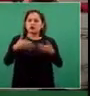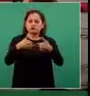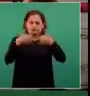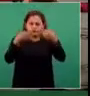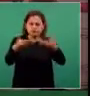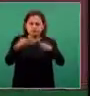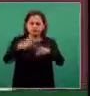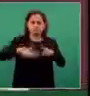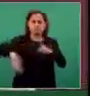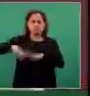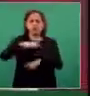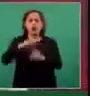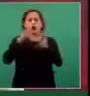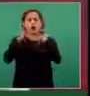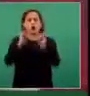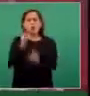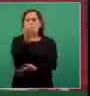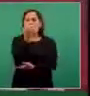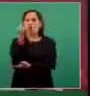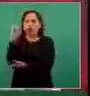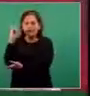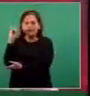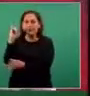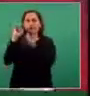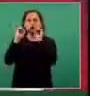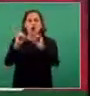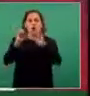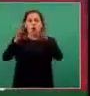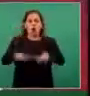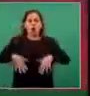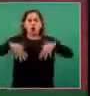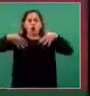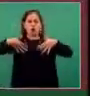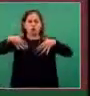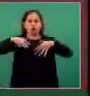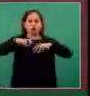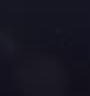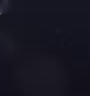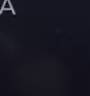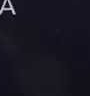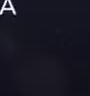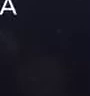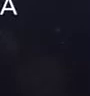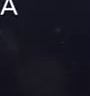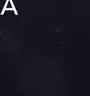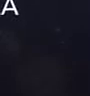auditorio, que se usen los espacios donde puede haber la mayor sana distancia.